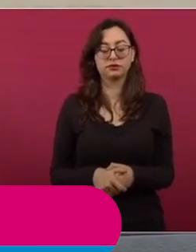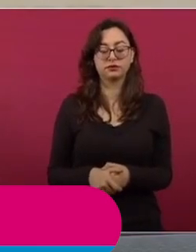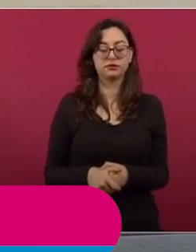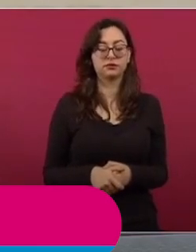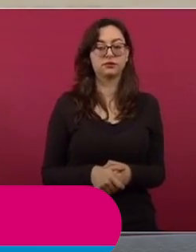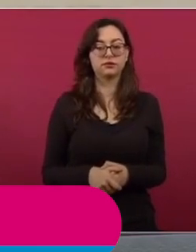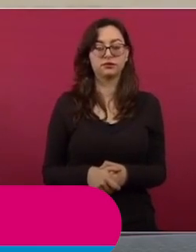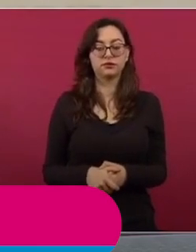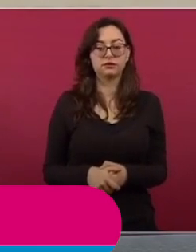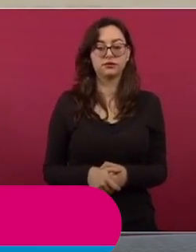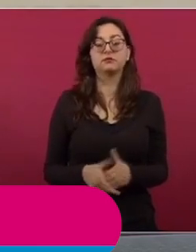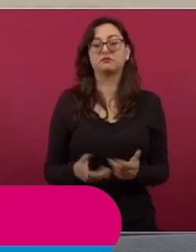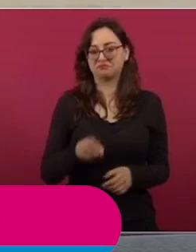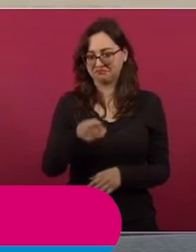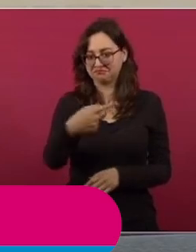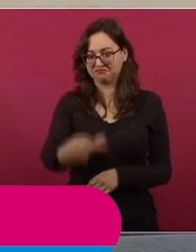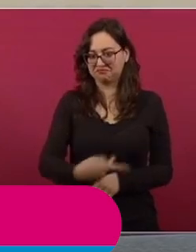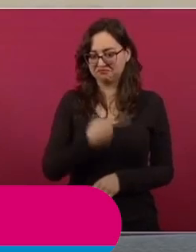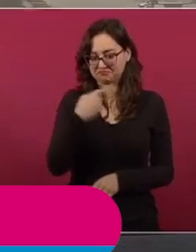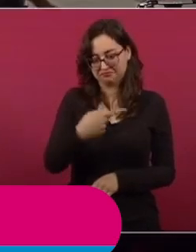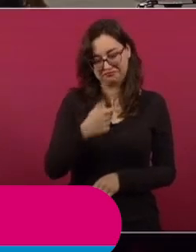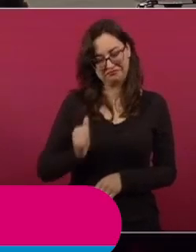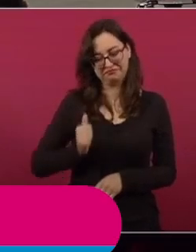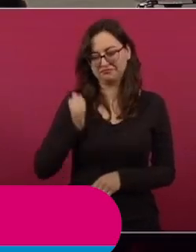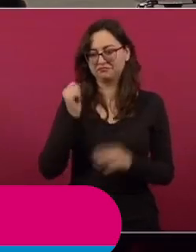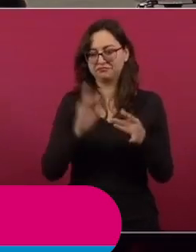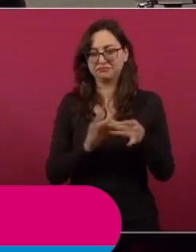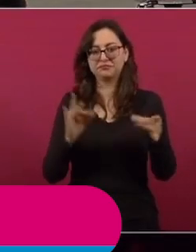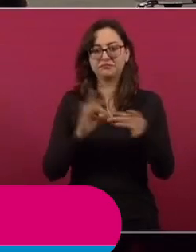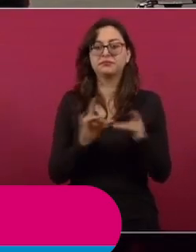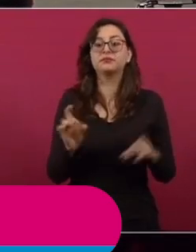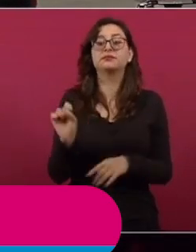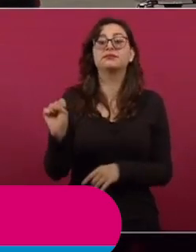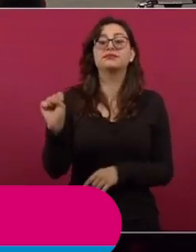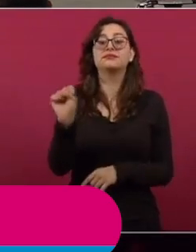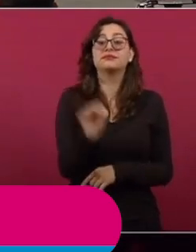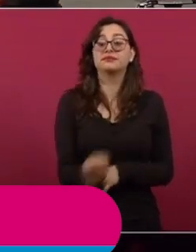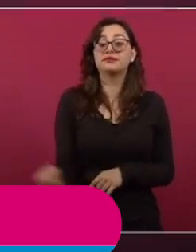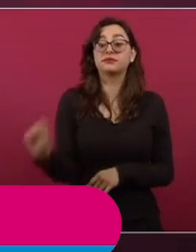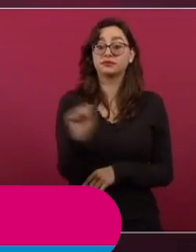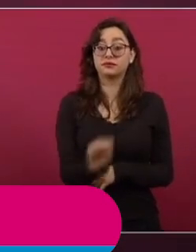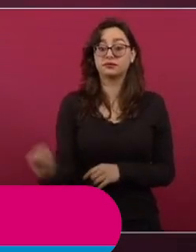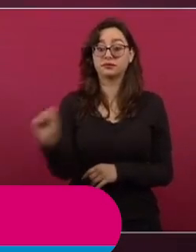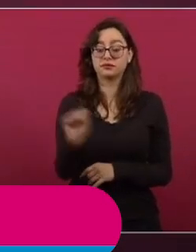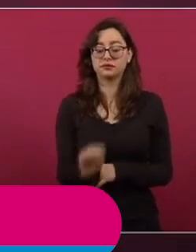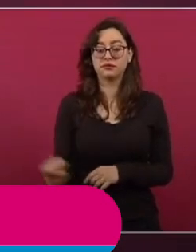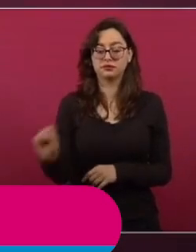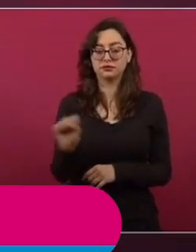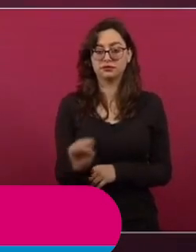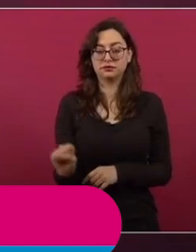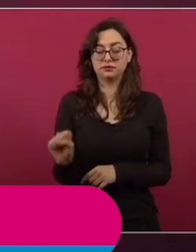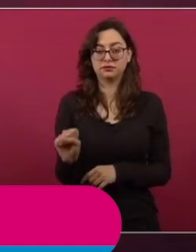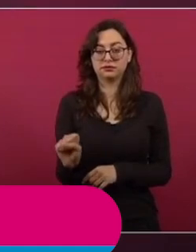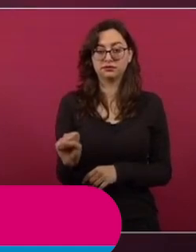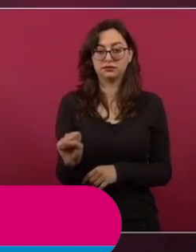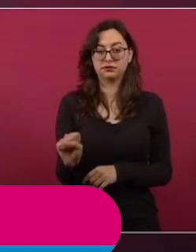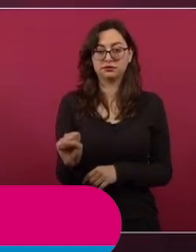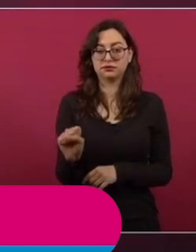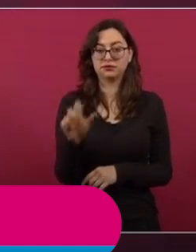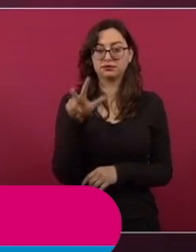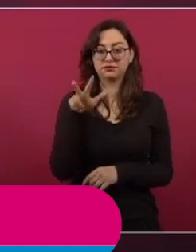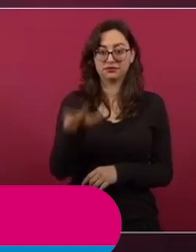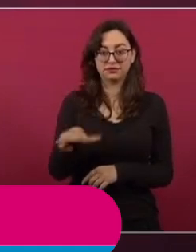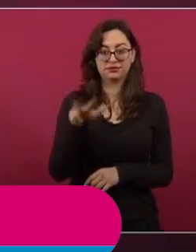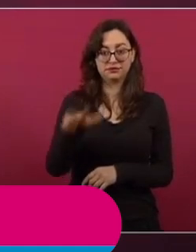este lo señalaste el sábado es